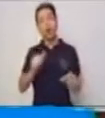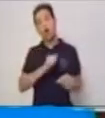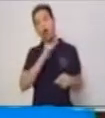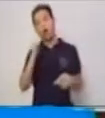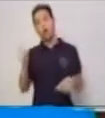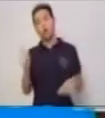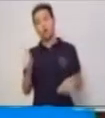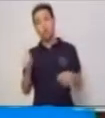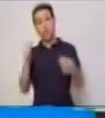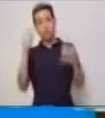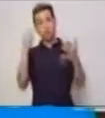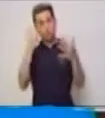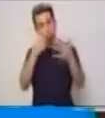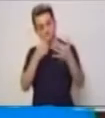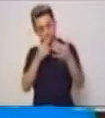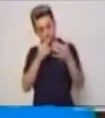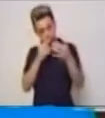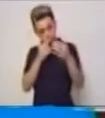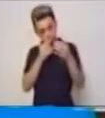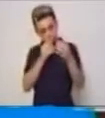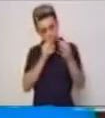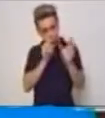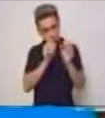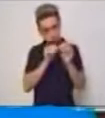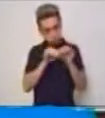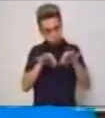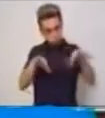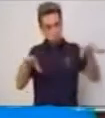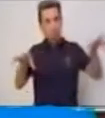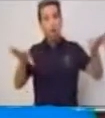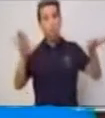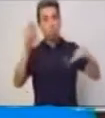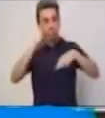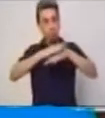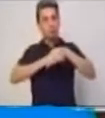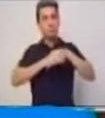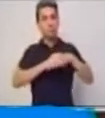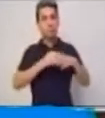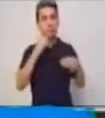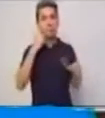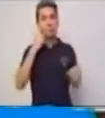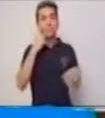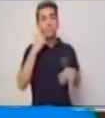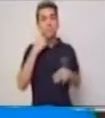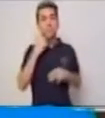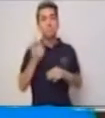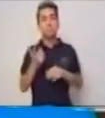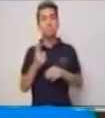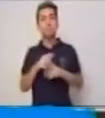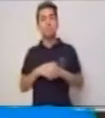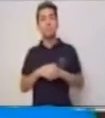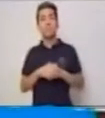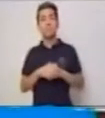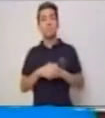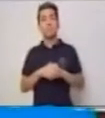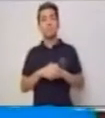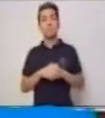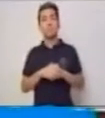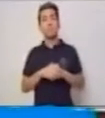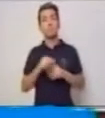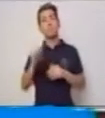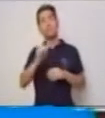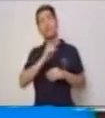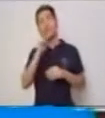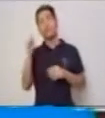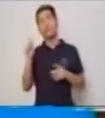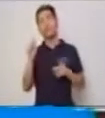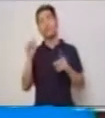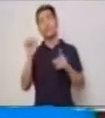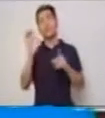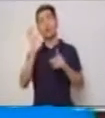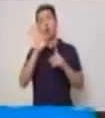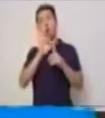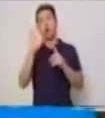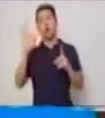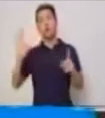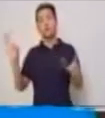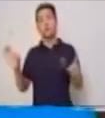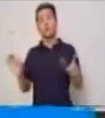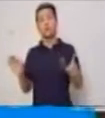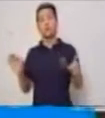bastante notables. Ahora vamos a ver un poquito de las oraciones